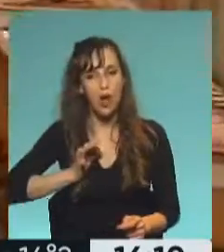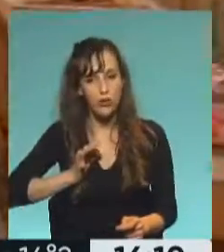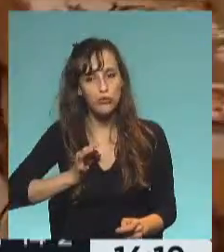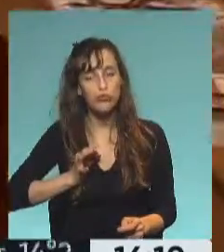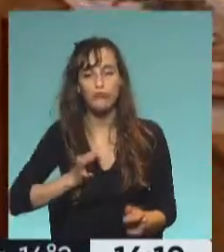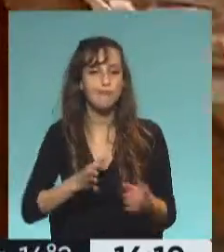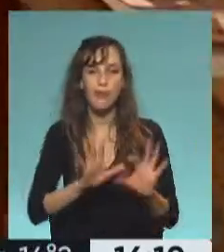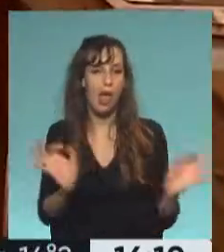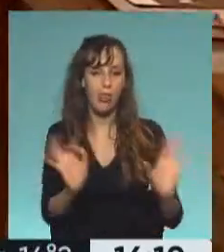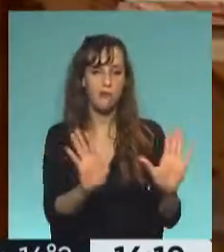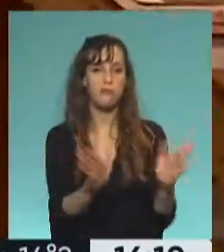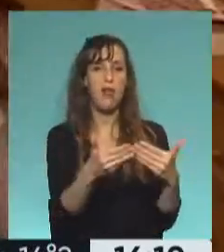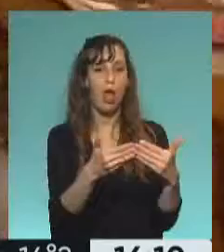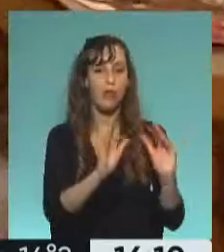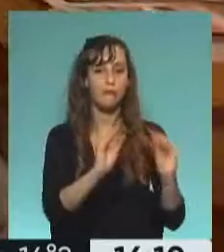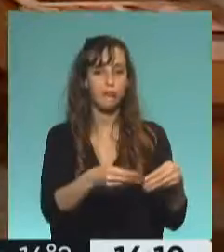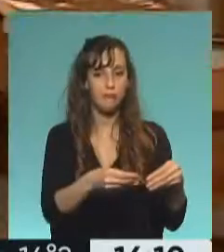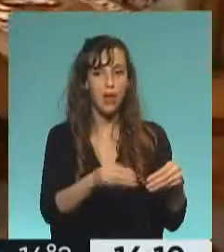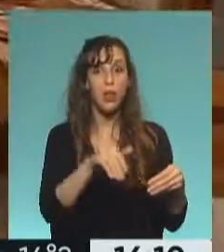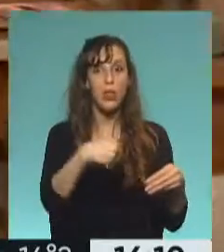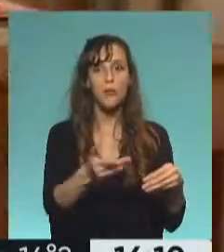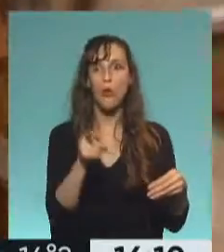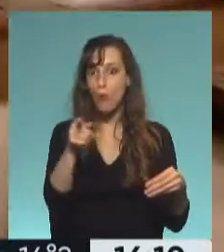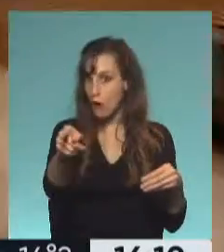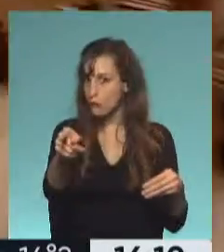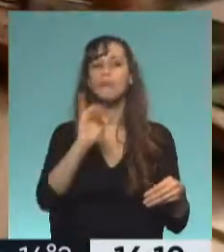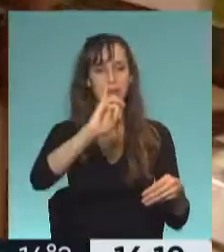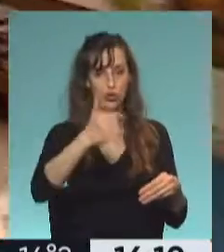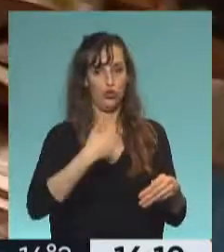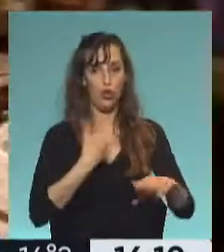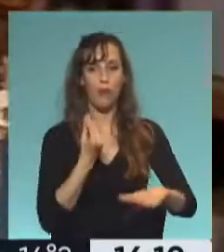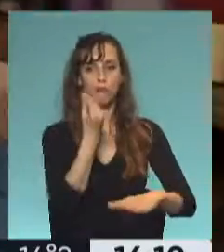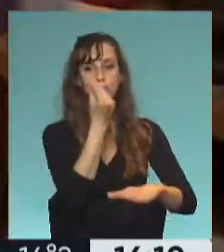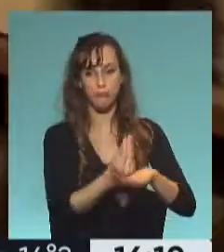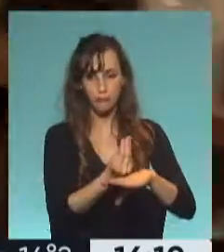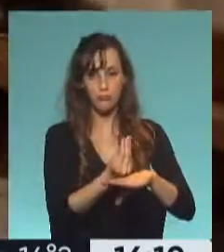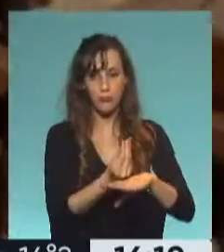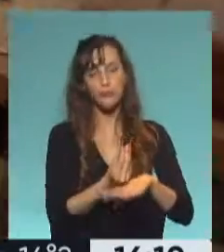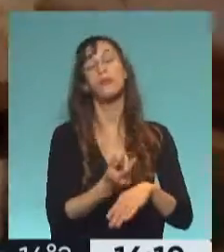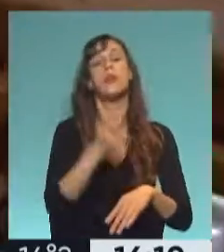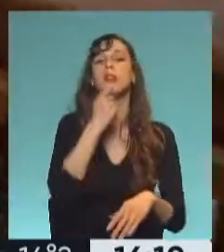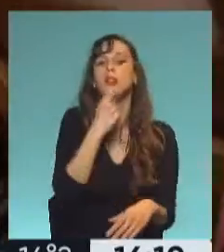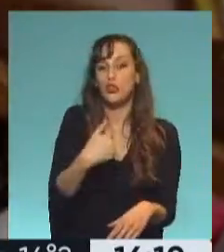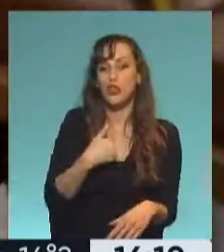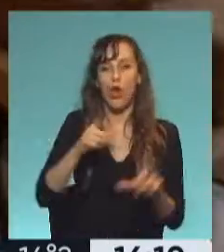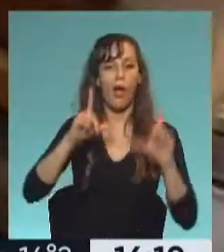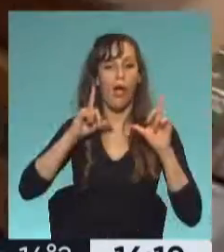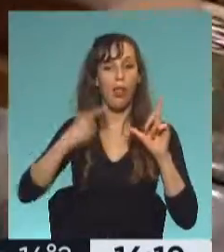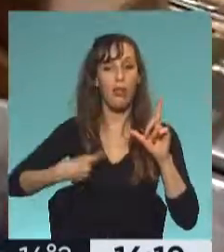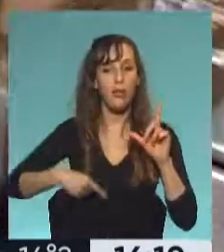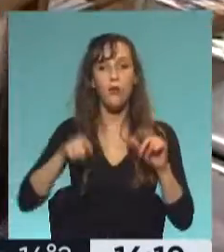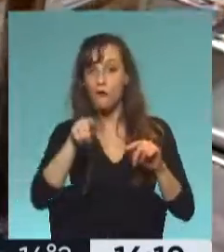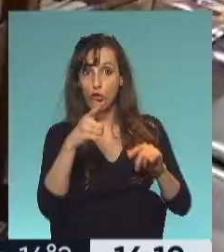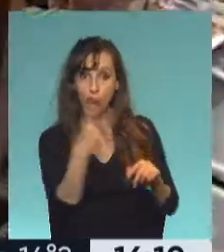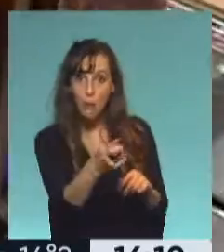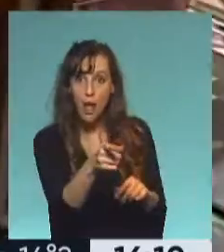donde aparezco yo, sí. De modo que, si yo voy a ser franco, si yo tengo un mérito, sí. No, ¿vos la compraste